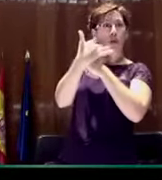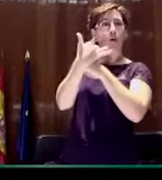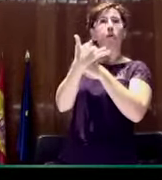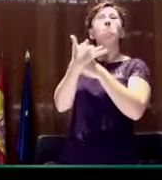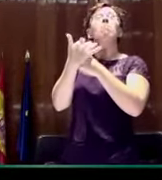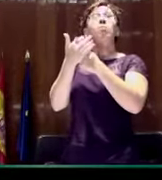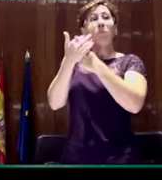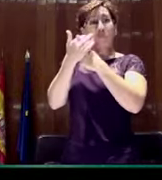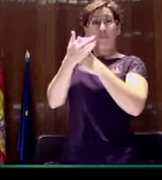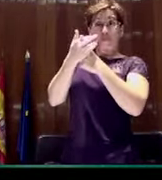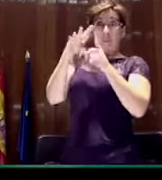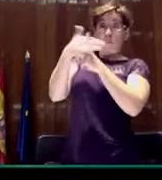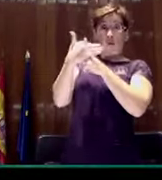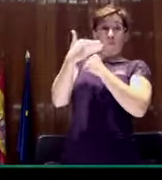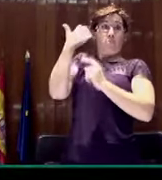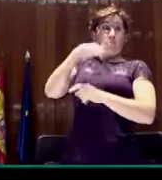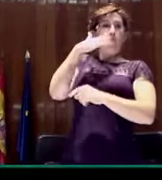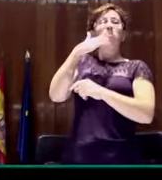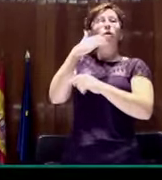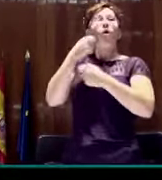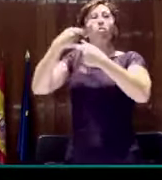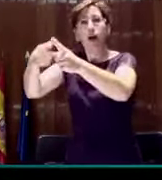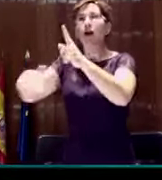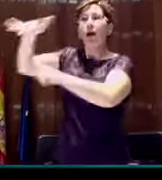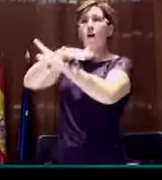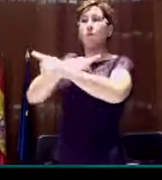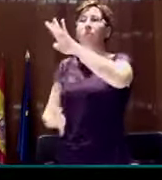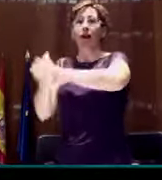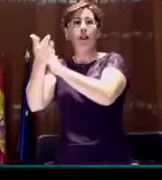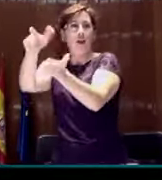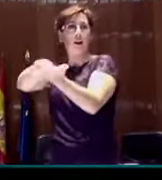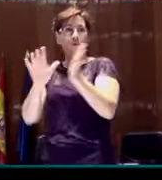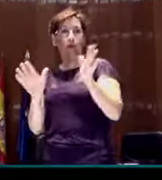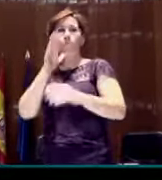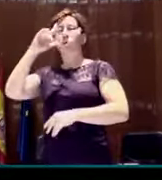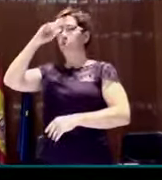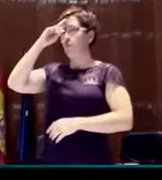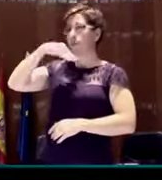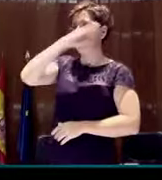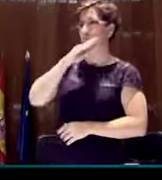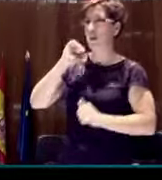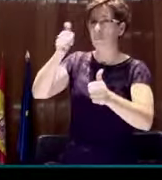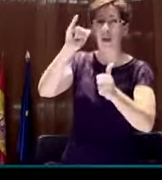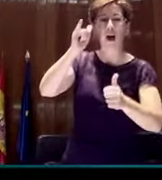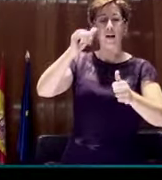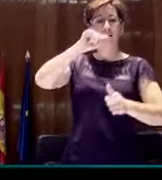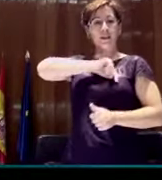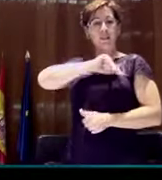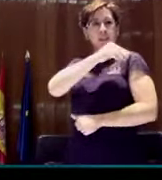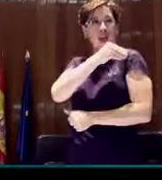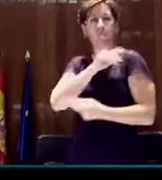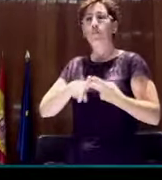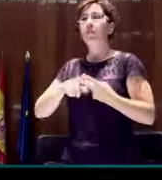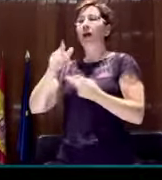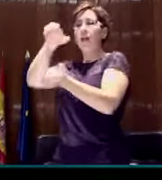cree una lengua de signos, ¿vale? Ahora ya hay preocupación por parte de los padres, por parte del sector educativo, por parte de